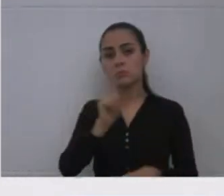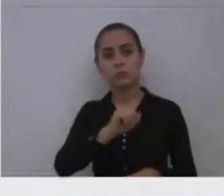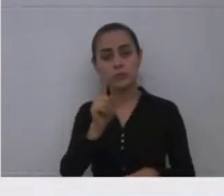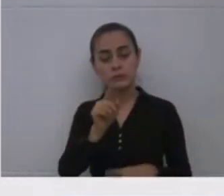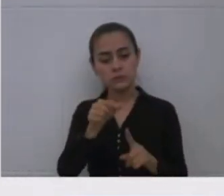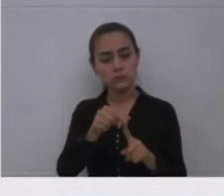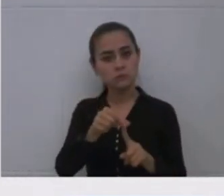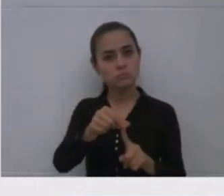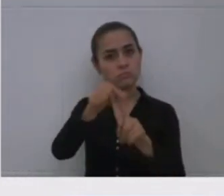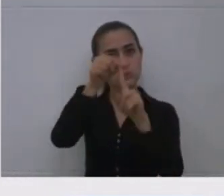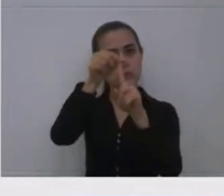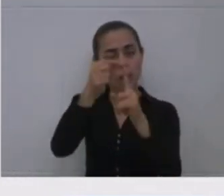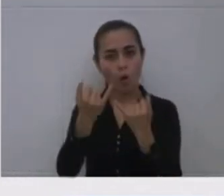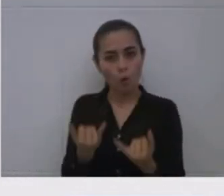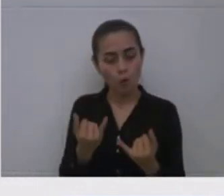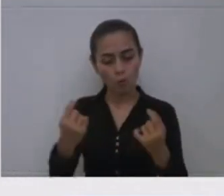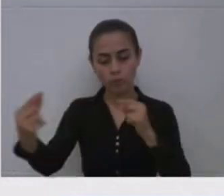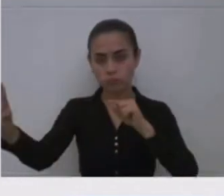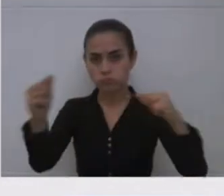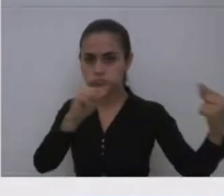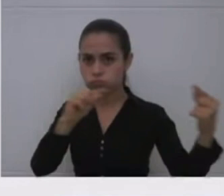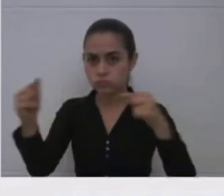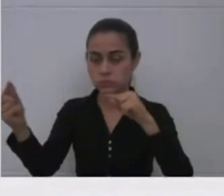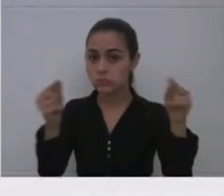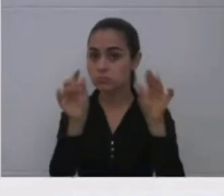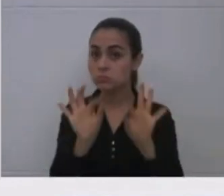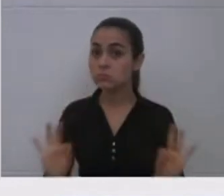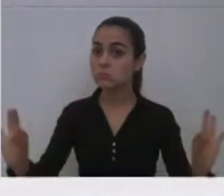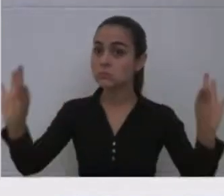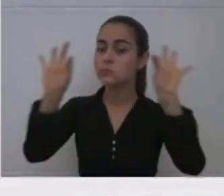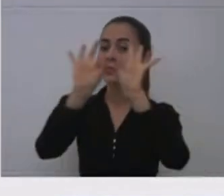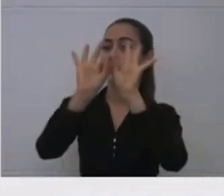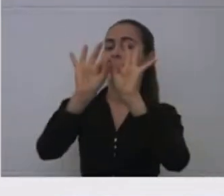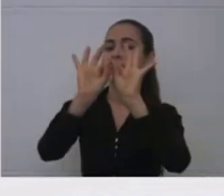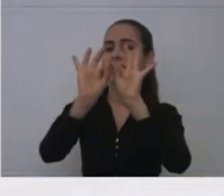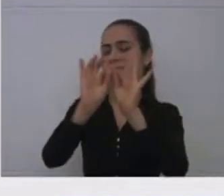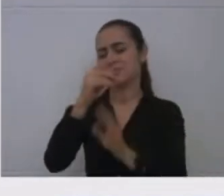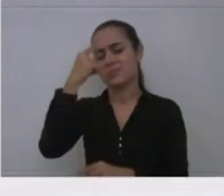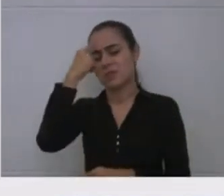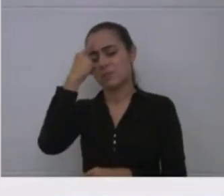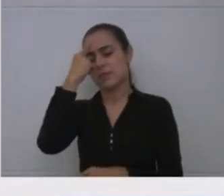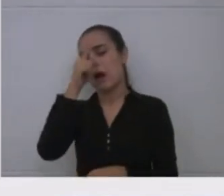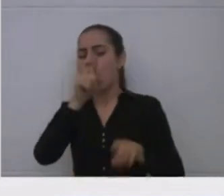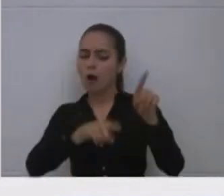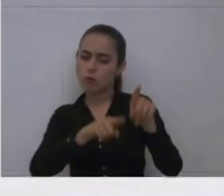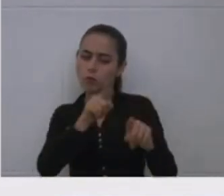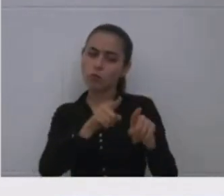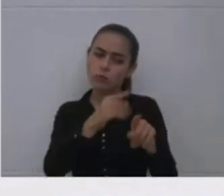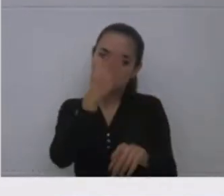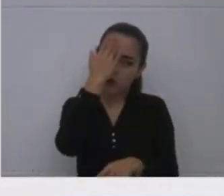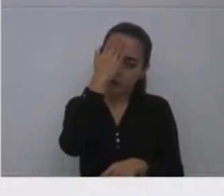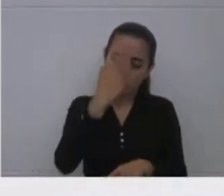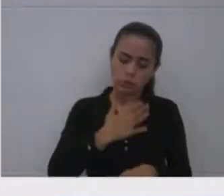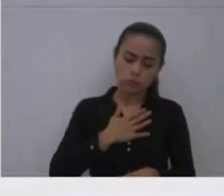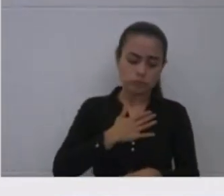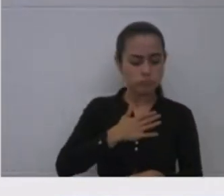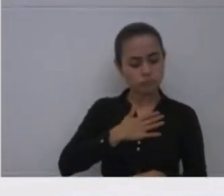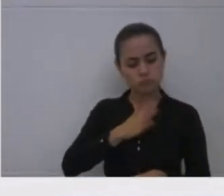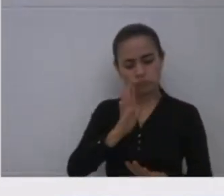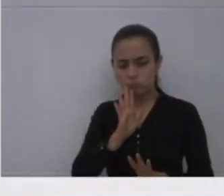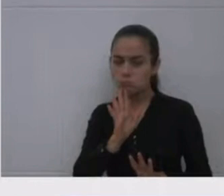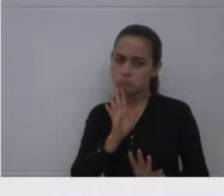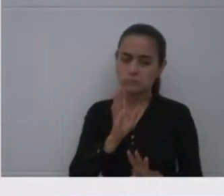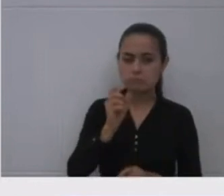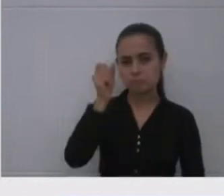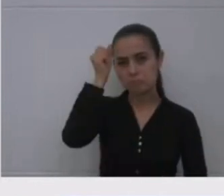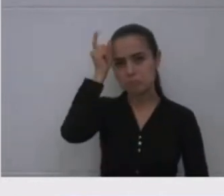Este es un debate donde está en juego, independientemente de que uno pueda o no tener la razón en muchos debates. Pero este es un debate donde está